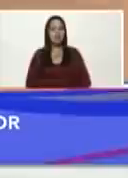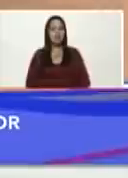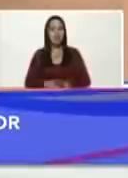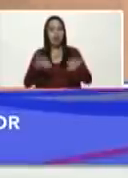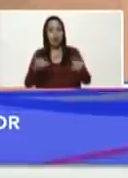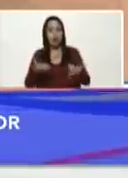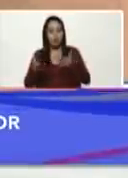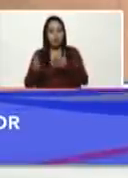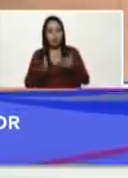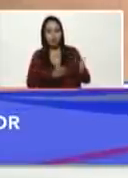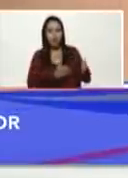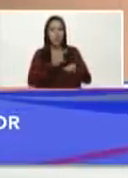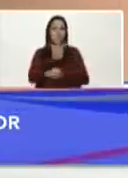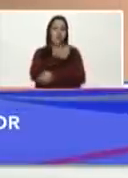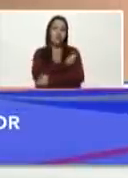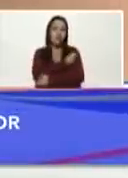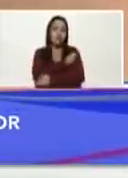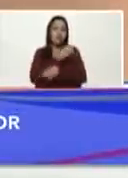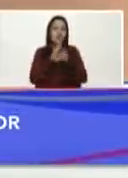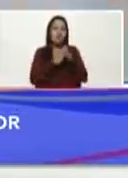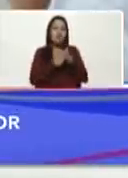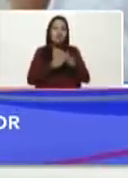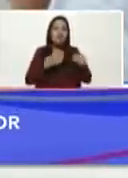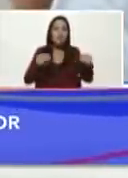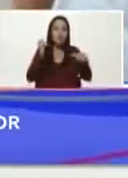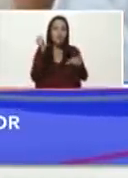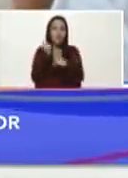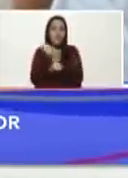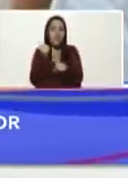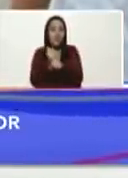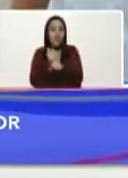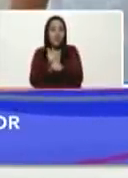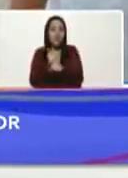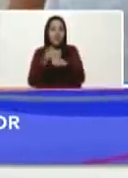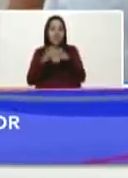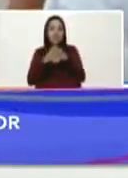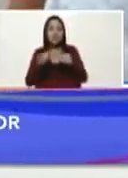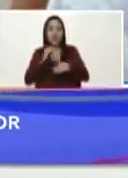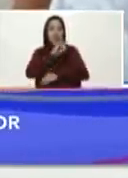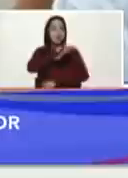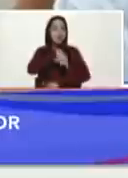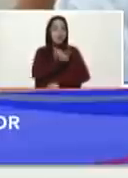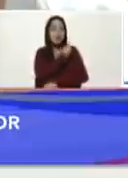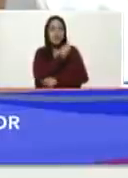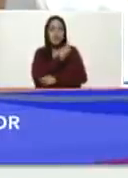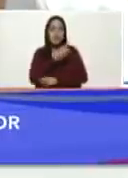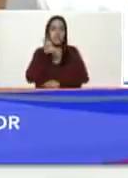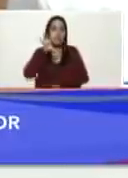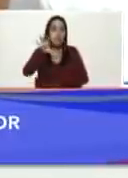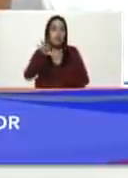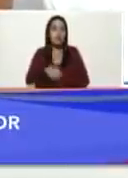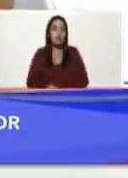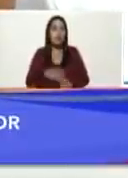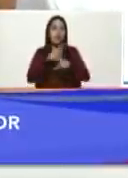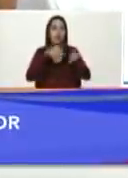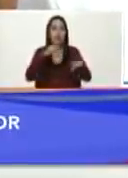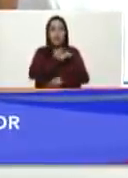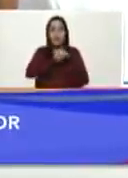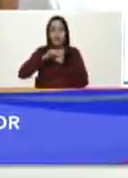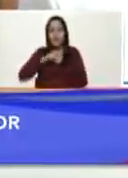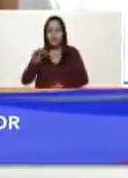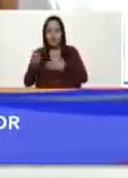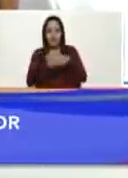de vacunación de todos los trabajadores de todas las universidades del país, públicas y